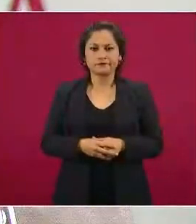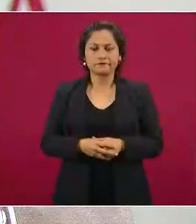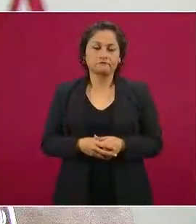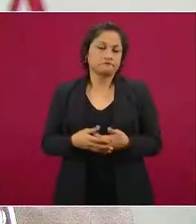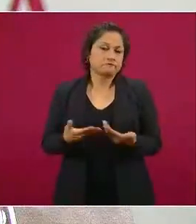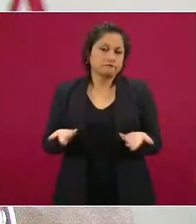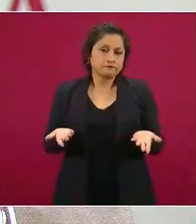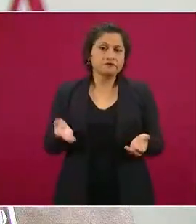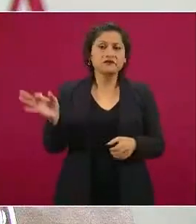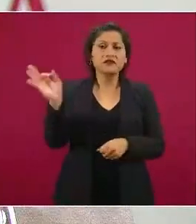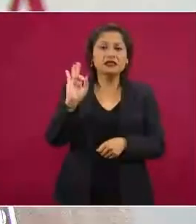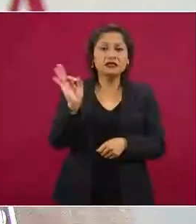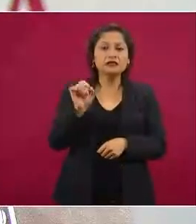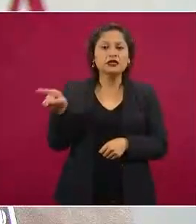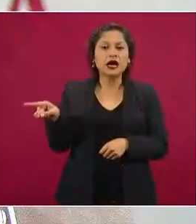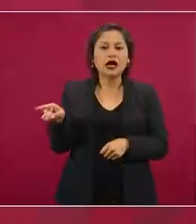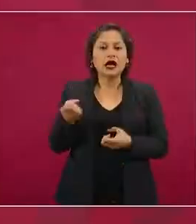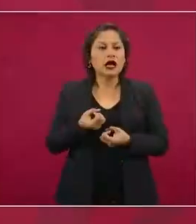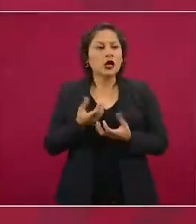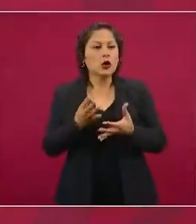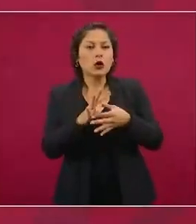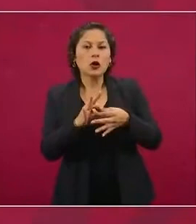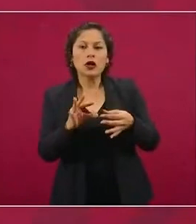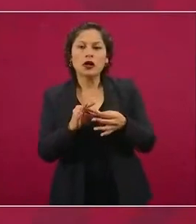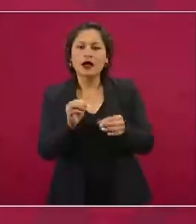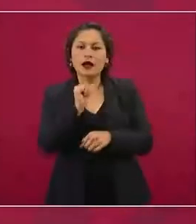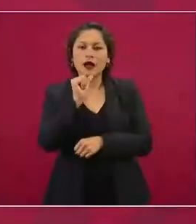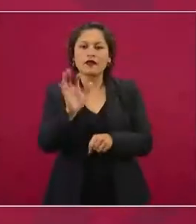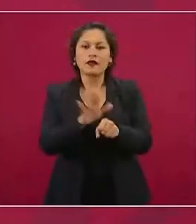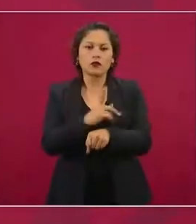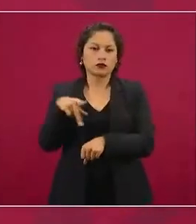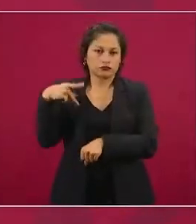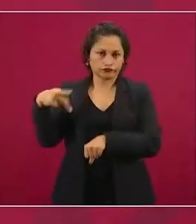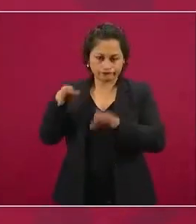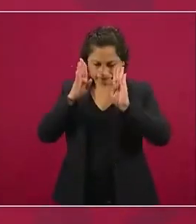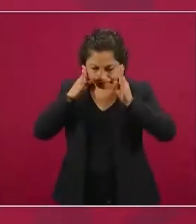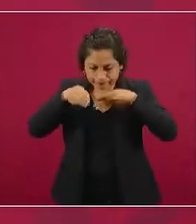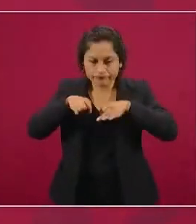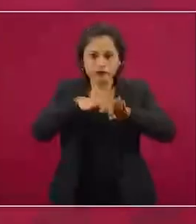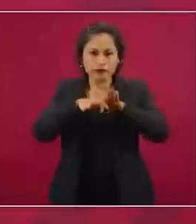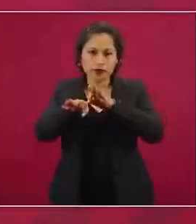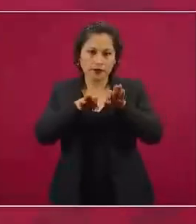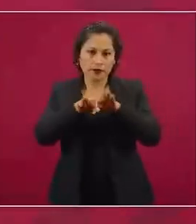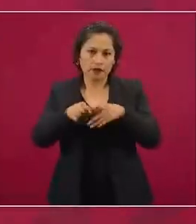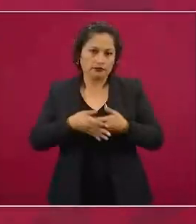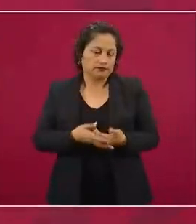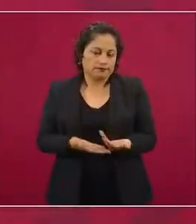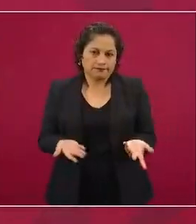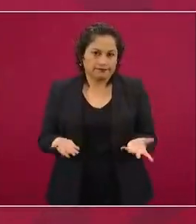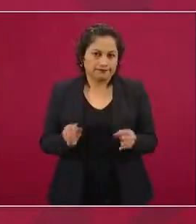seguramente están trabajando y por experiencia